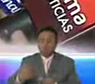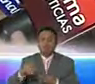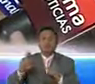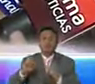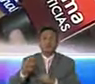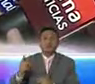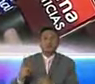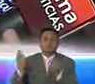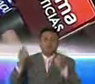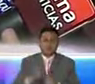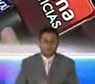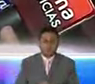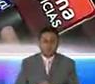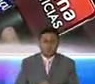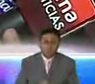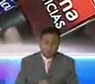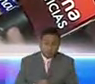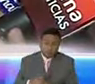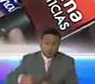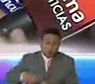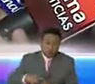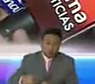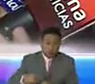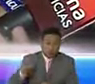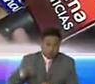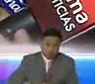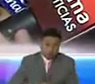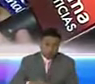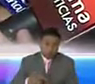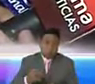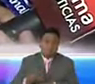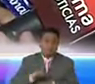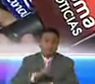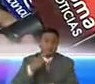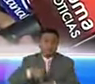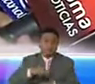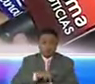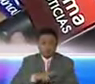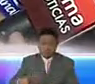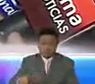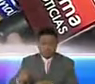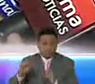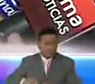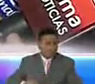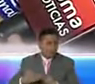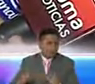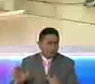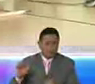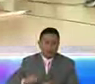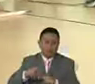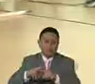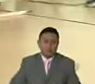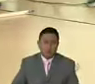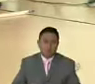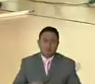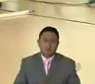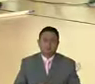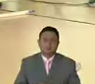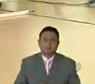celeridad. En los casos en que hay condiciones, estoy segura que la Asamblea Nacional tendrá la apertura y la posibilidad de revisar.